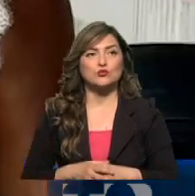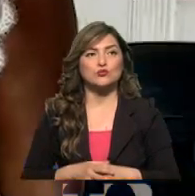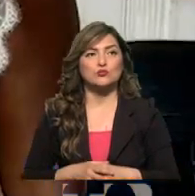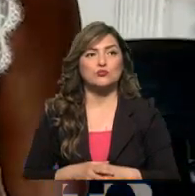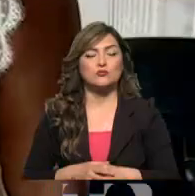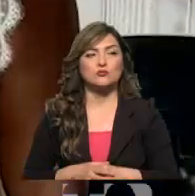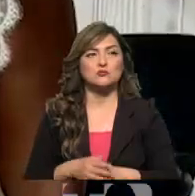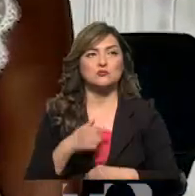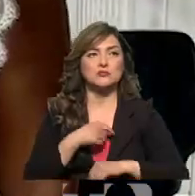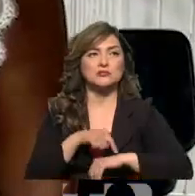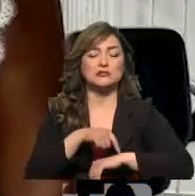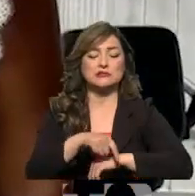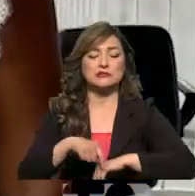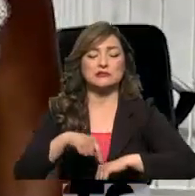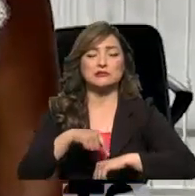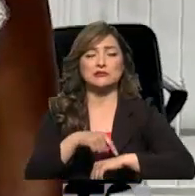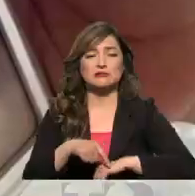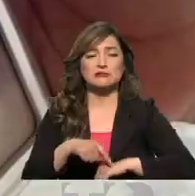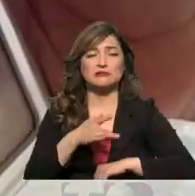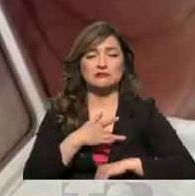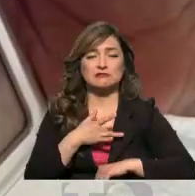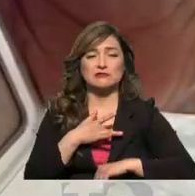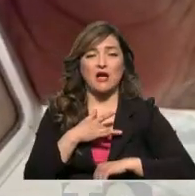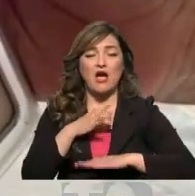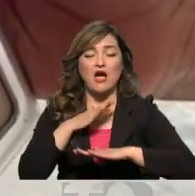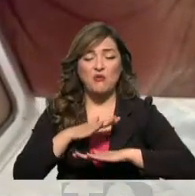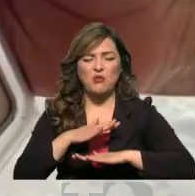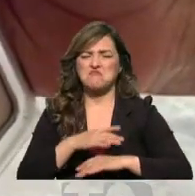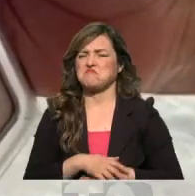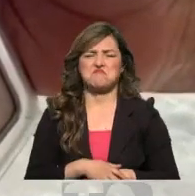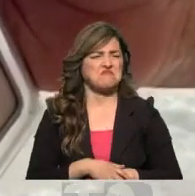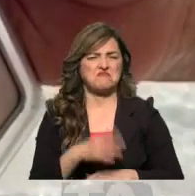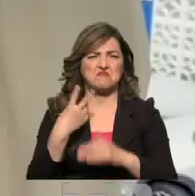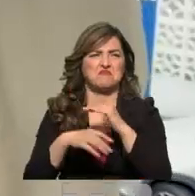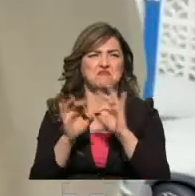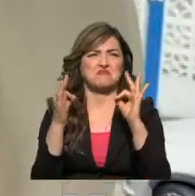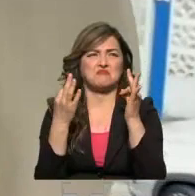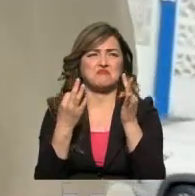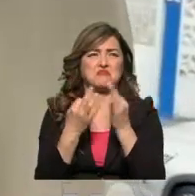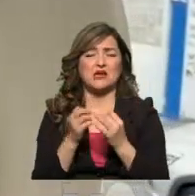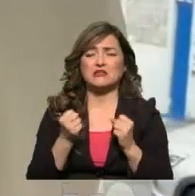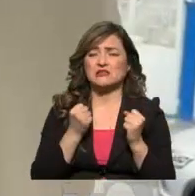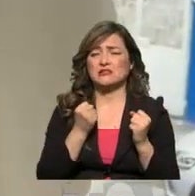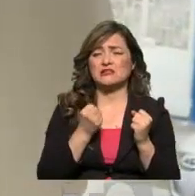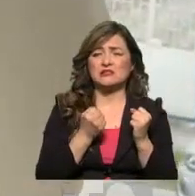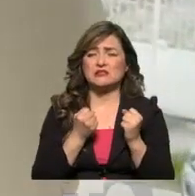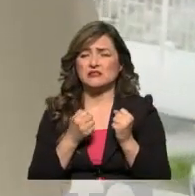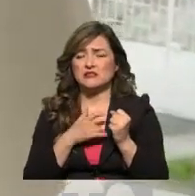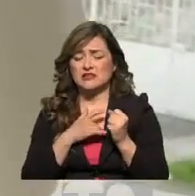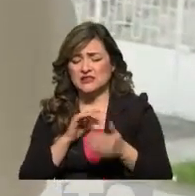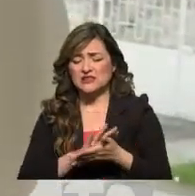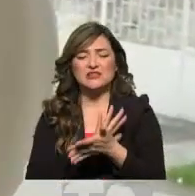hay plazos ni tiempos estipulados que puedan calmar a esta madre y a hijos y a toda una familia entera que perdió la tranquilidad